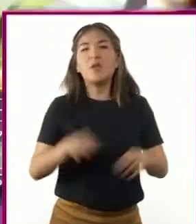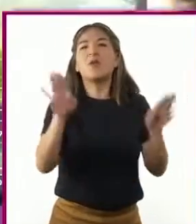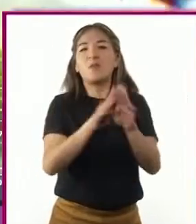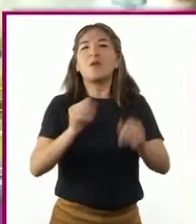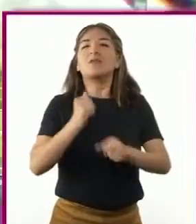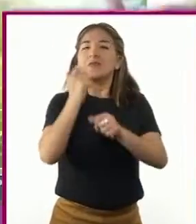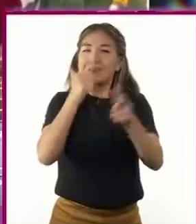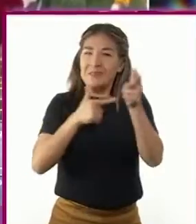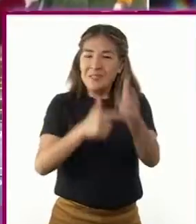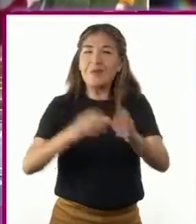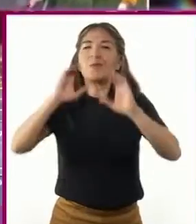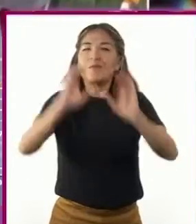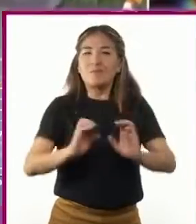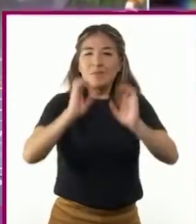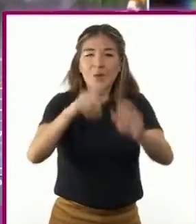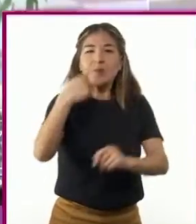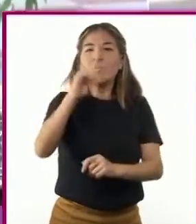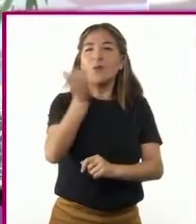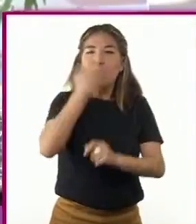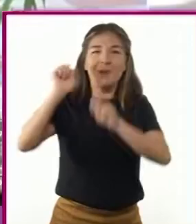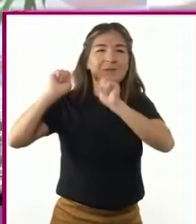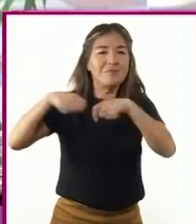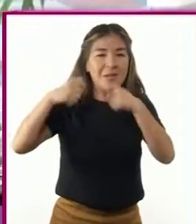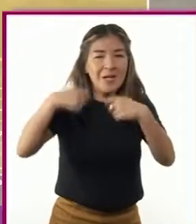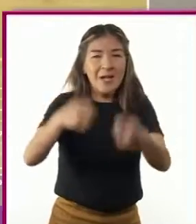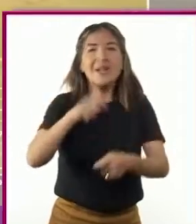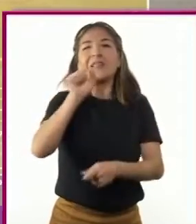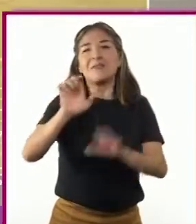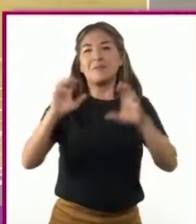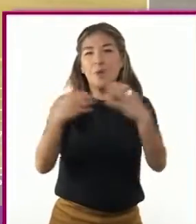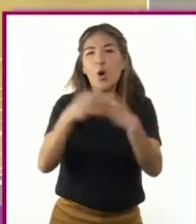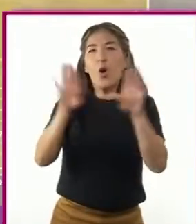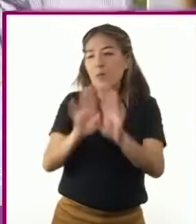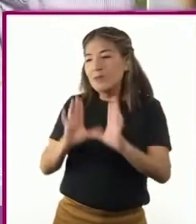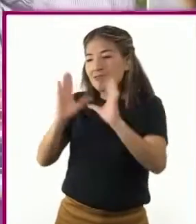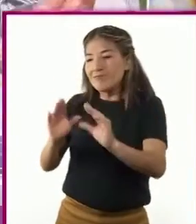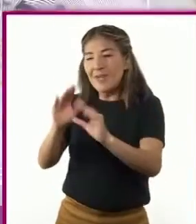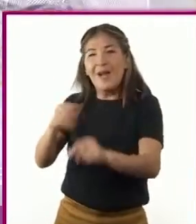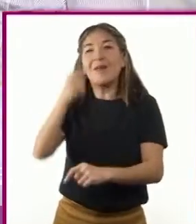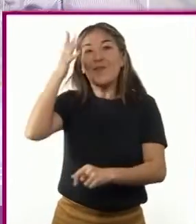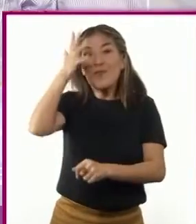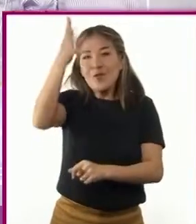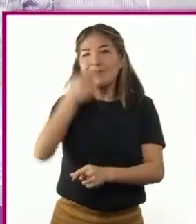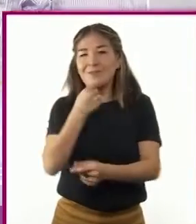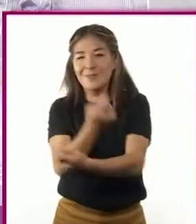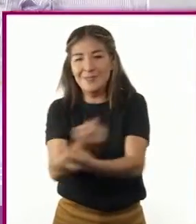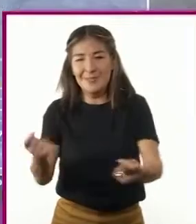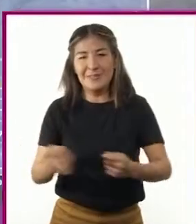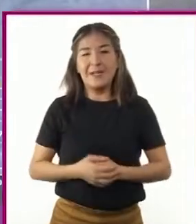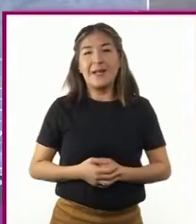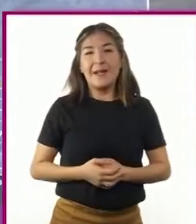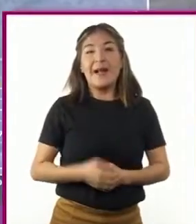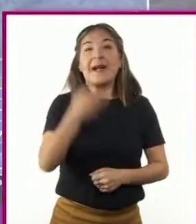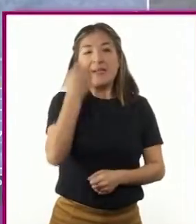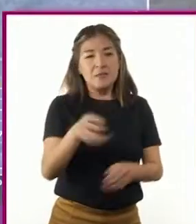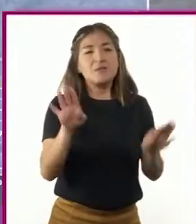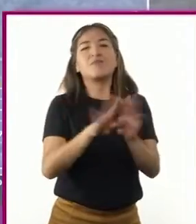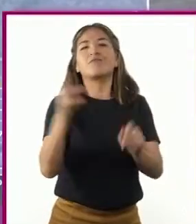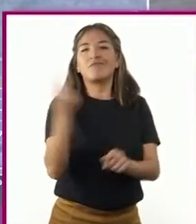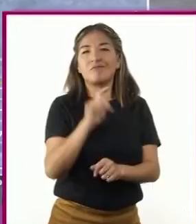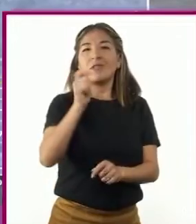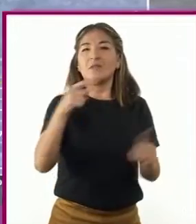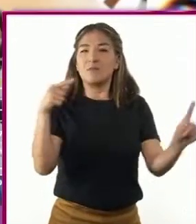y transmiten las tradiciones culturales de sus comunidades a las siguientes generaciones. Por lo tanto, es necesario construir